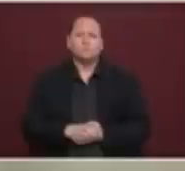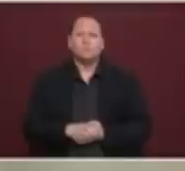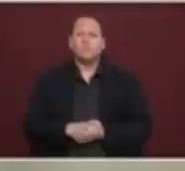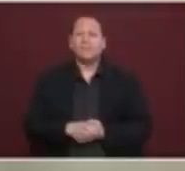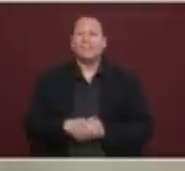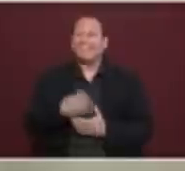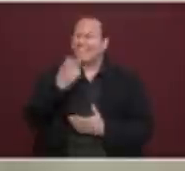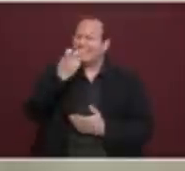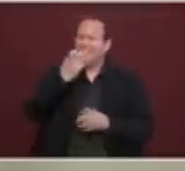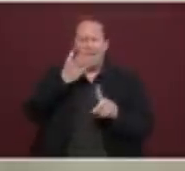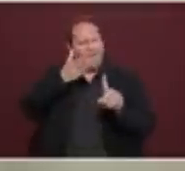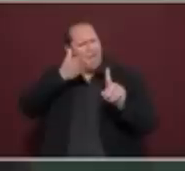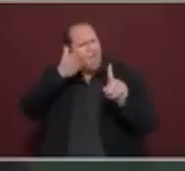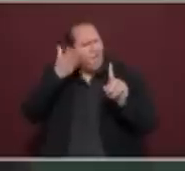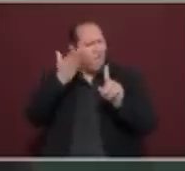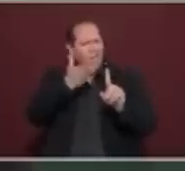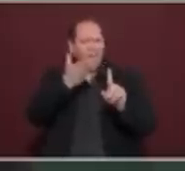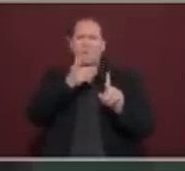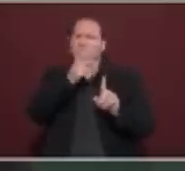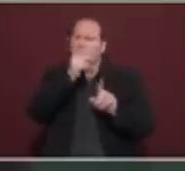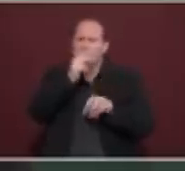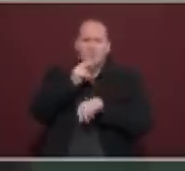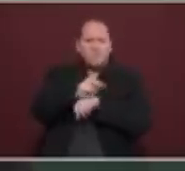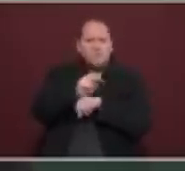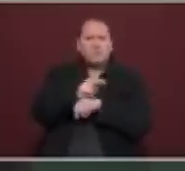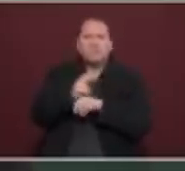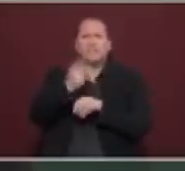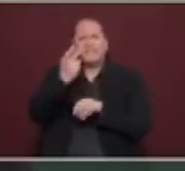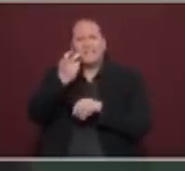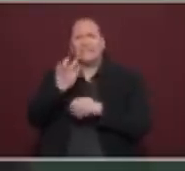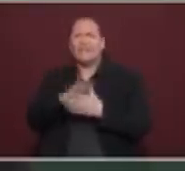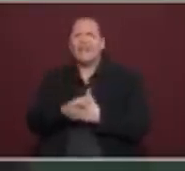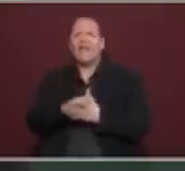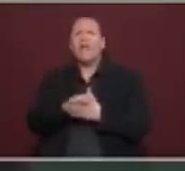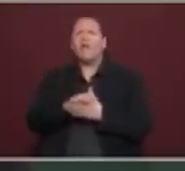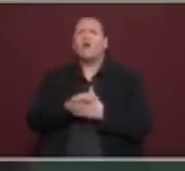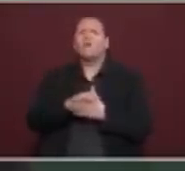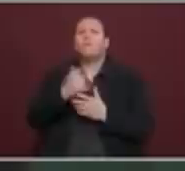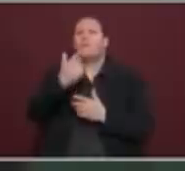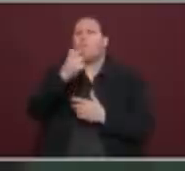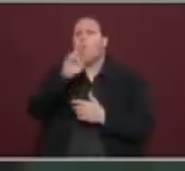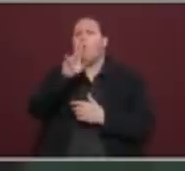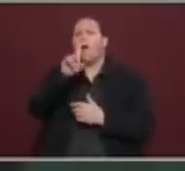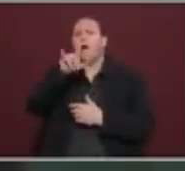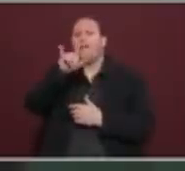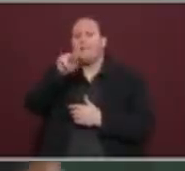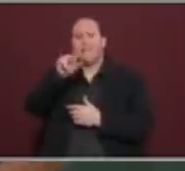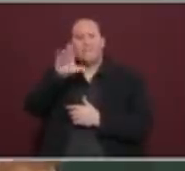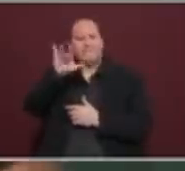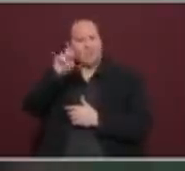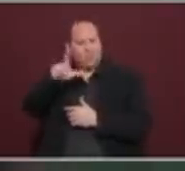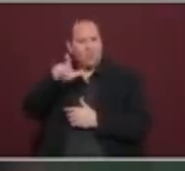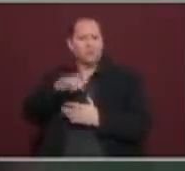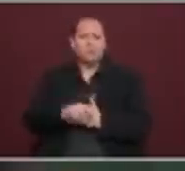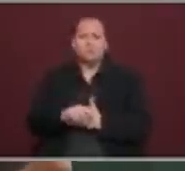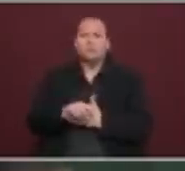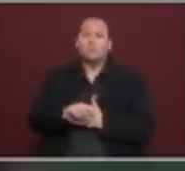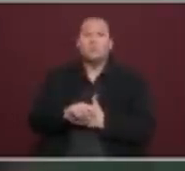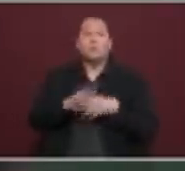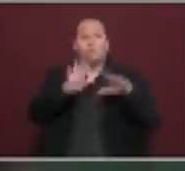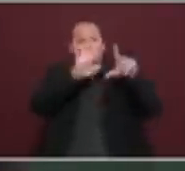el eje de la actuación de la guardia nacional son las coordinaciones